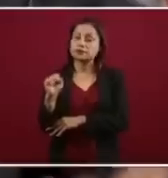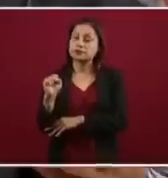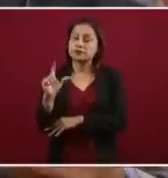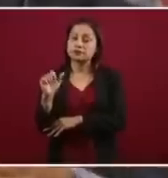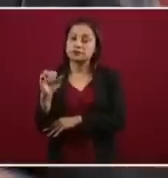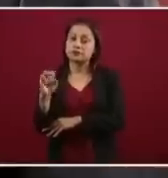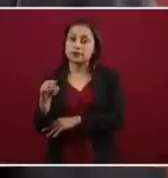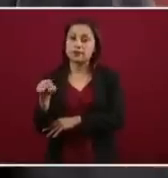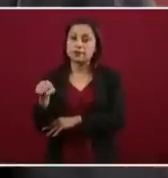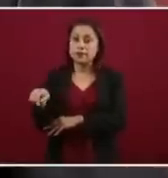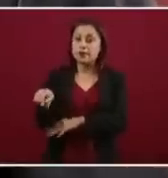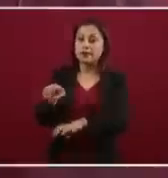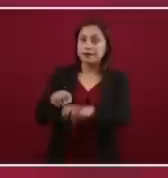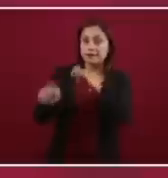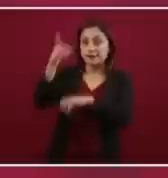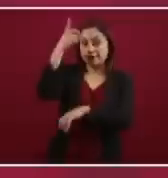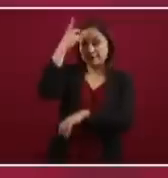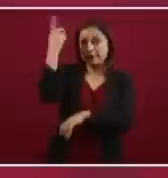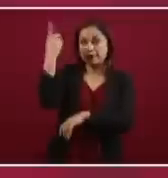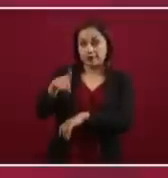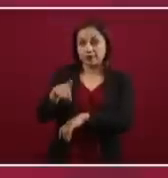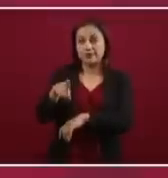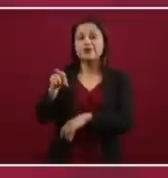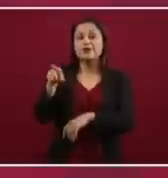con esto